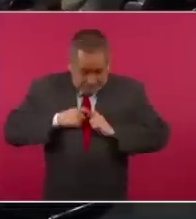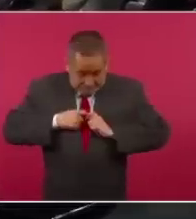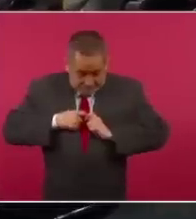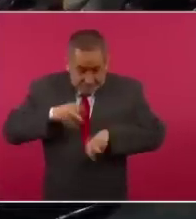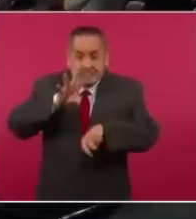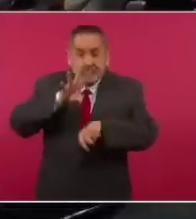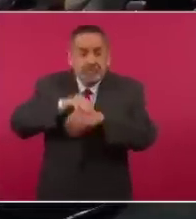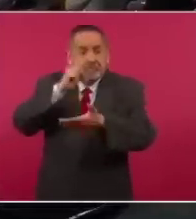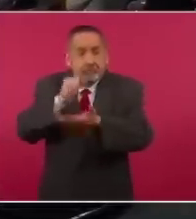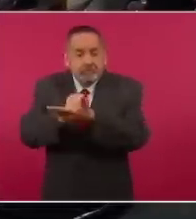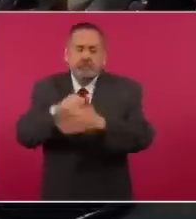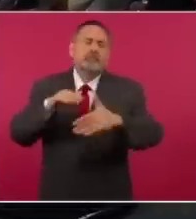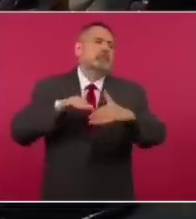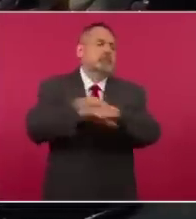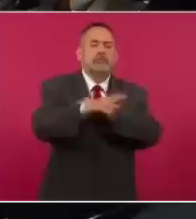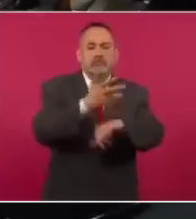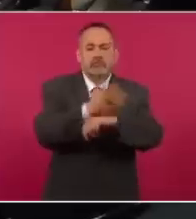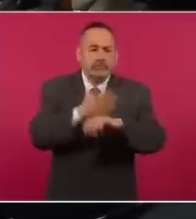solo tengo como opción